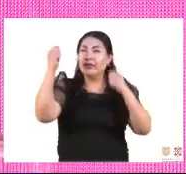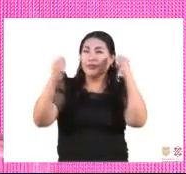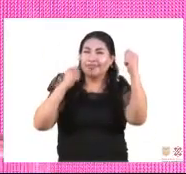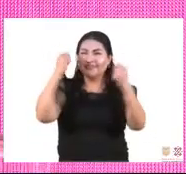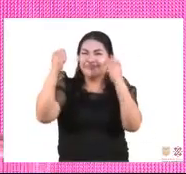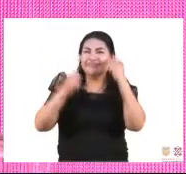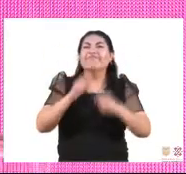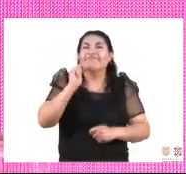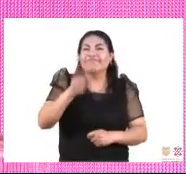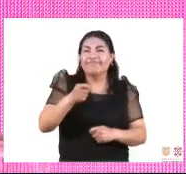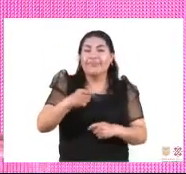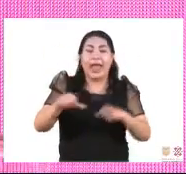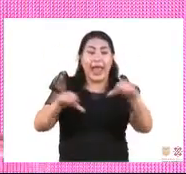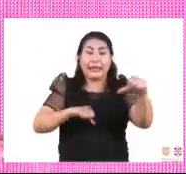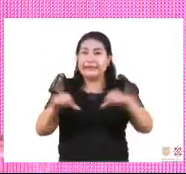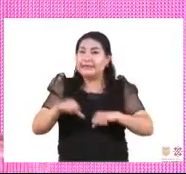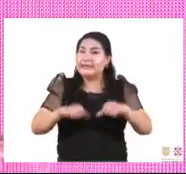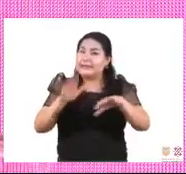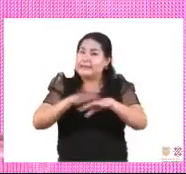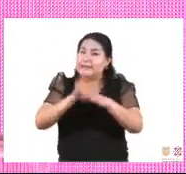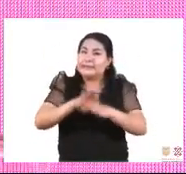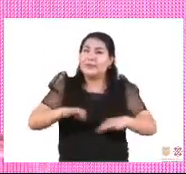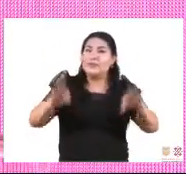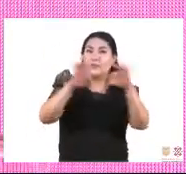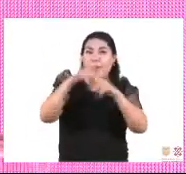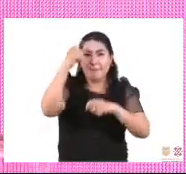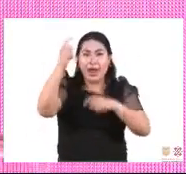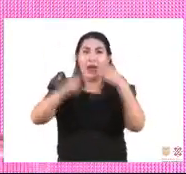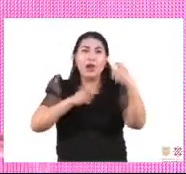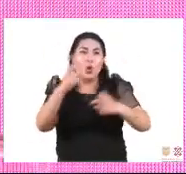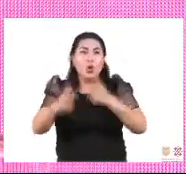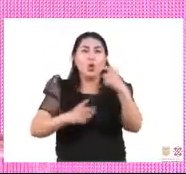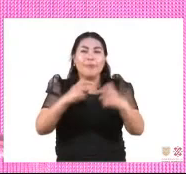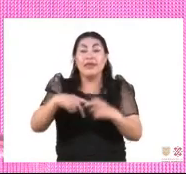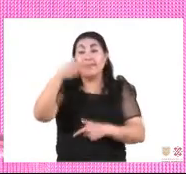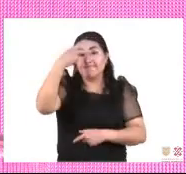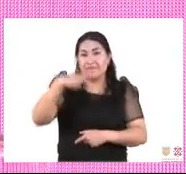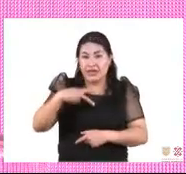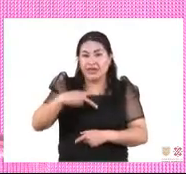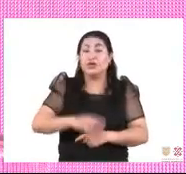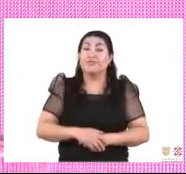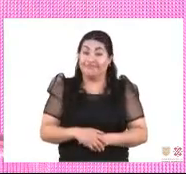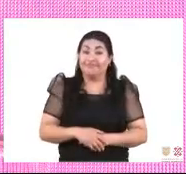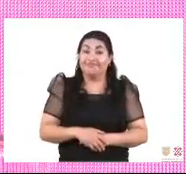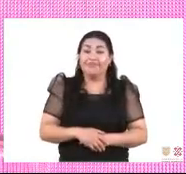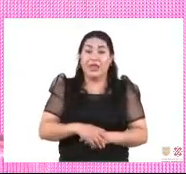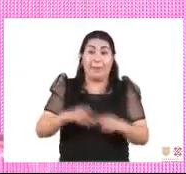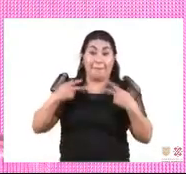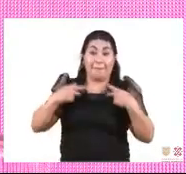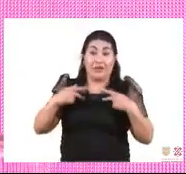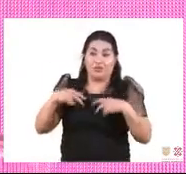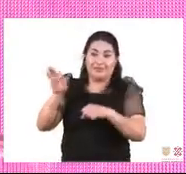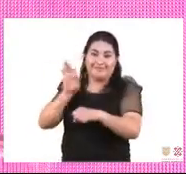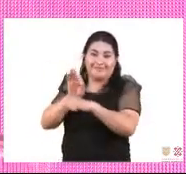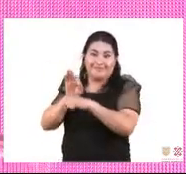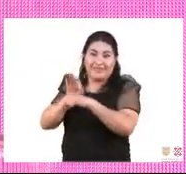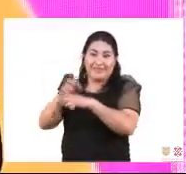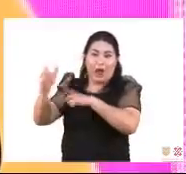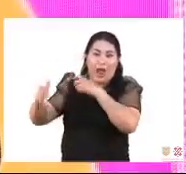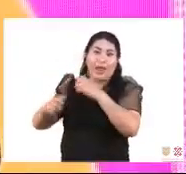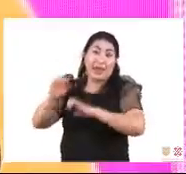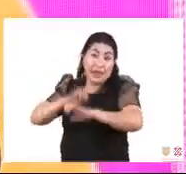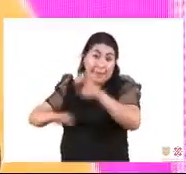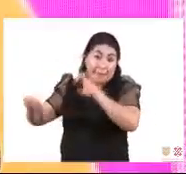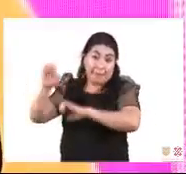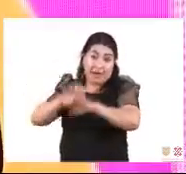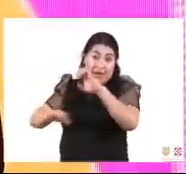turismo es una de las actividades más incluyentes para la economía de nuestro país, pues así como beneficia a las grandes empresas y a